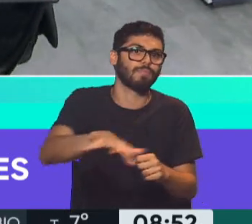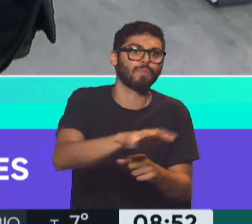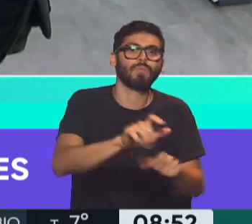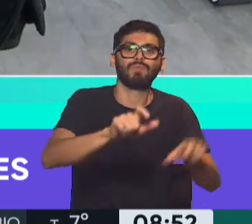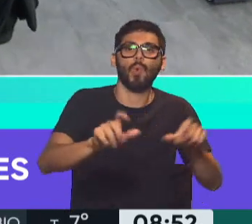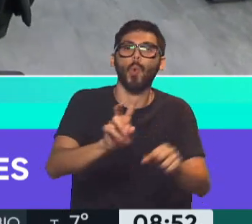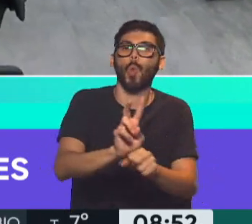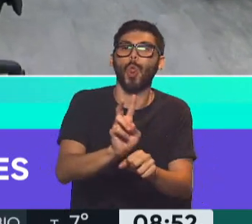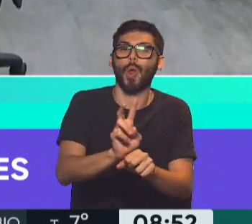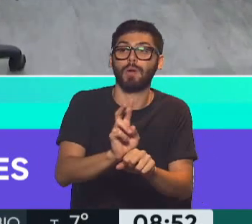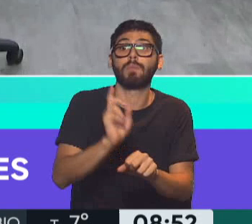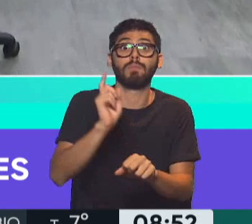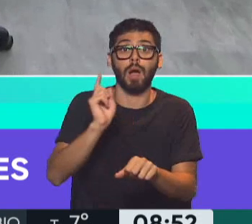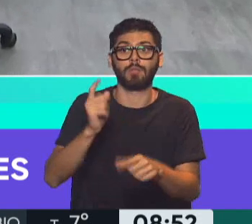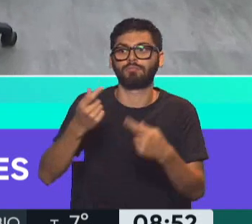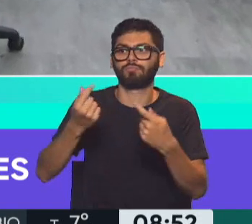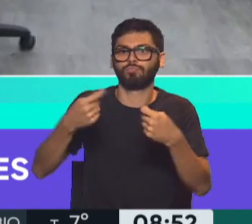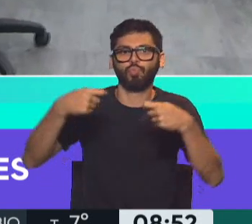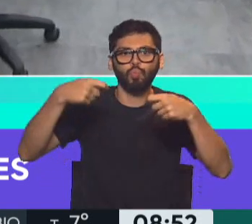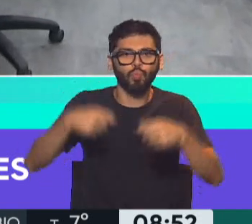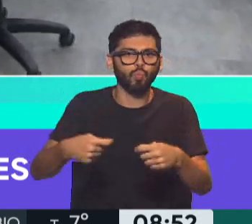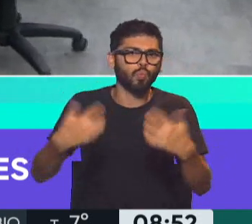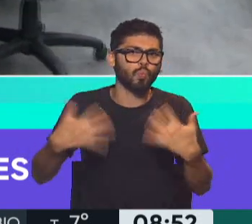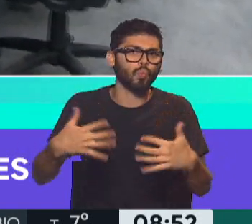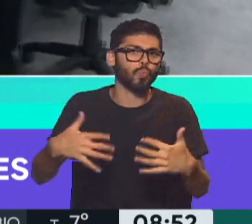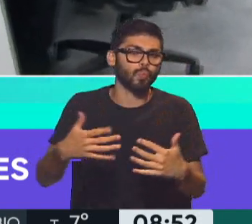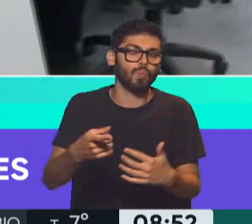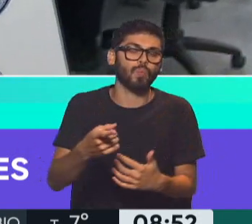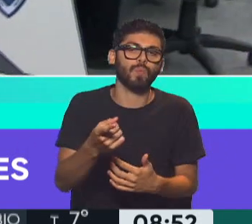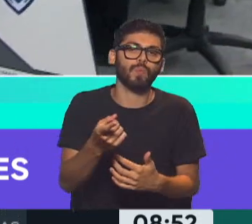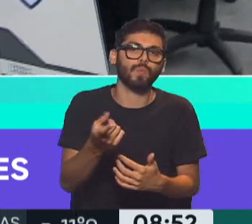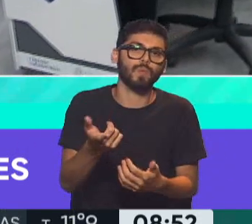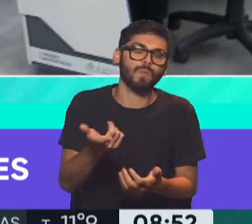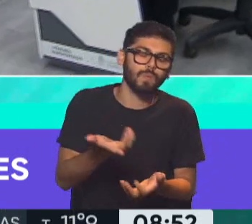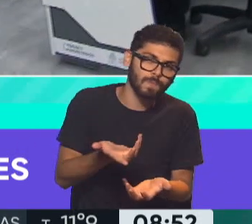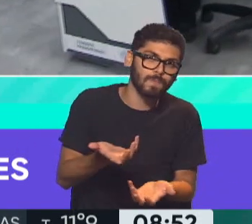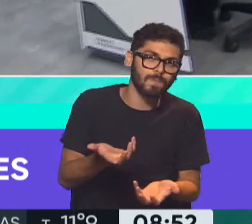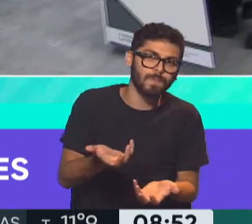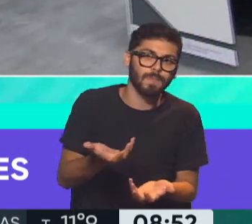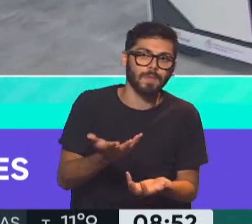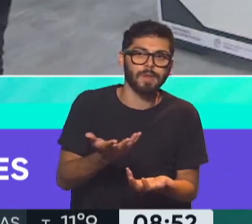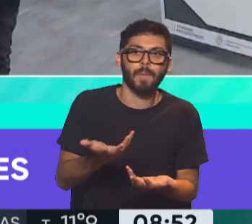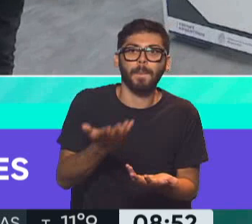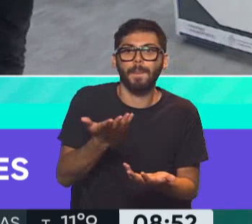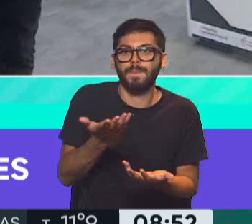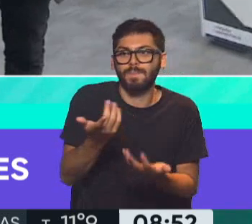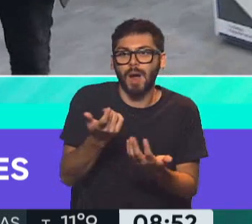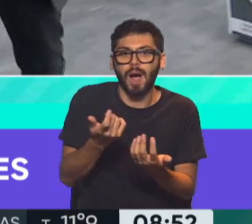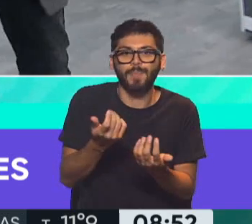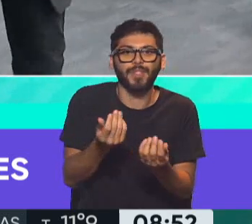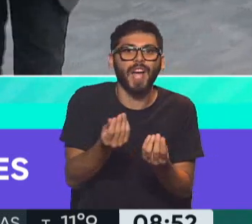inversión que se ha hecho en este lugar justamente para ir mejorando la calidad